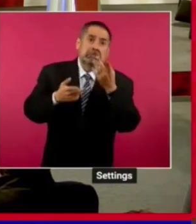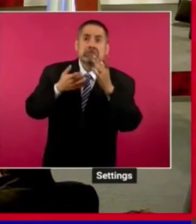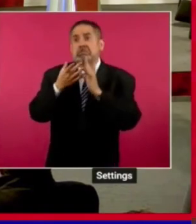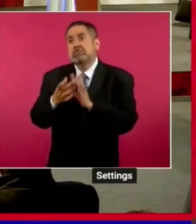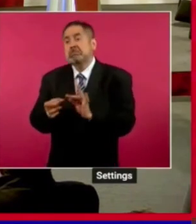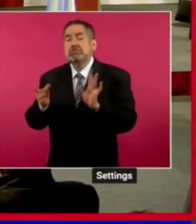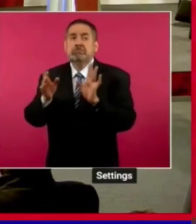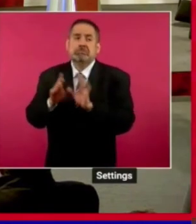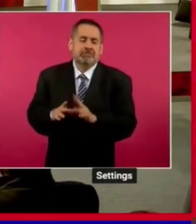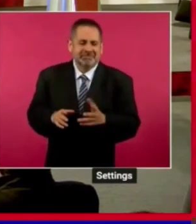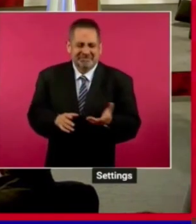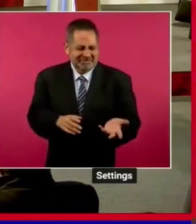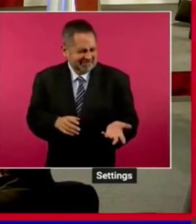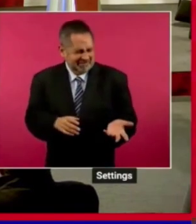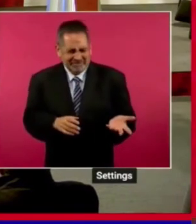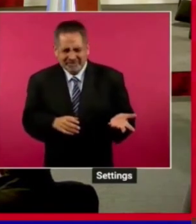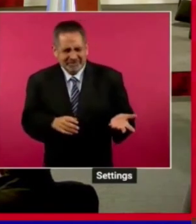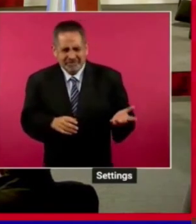como buenos